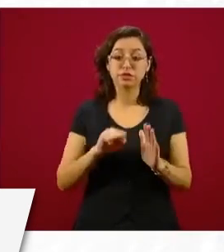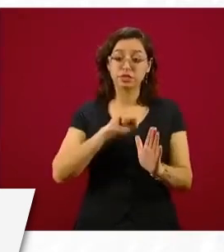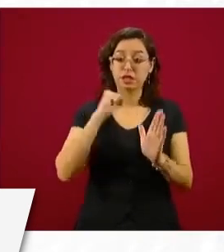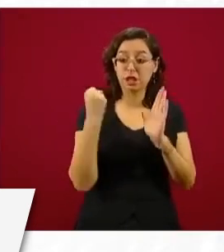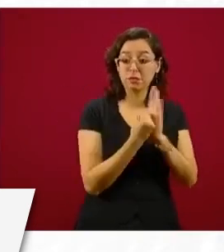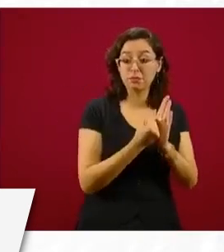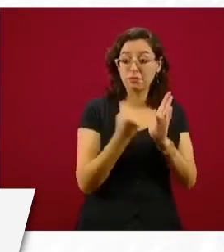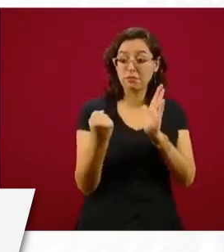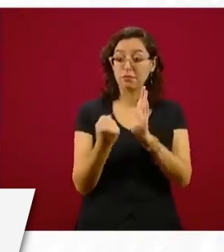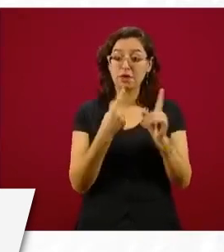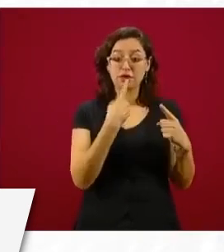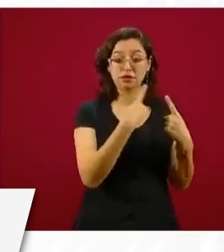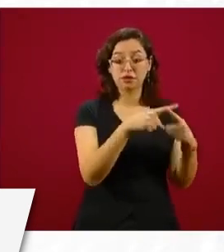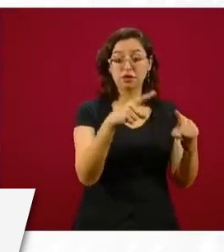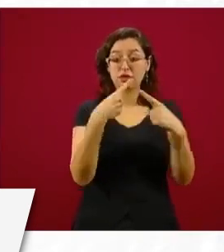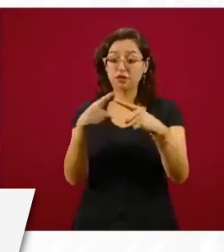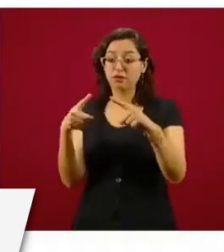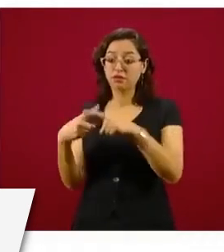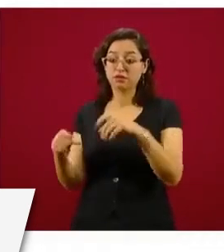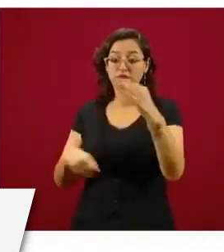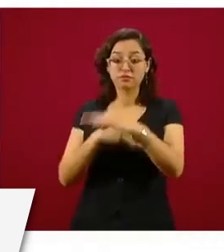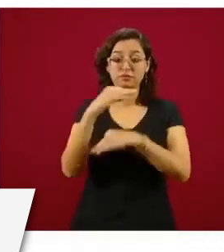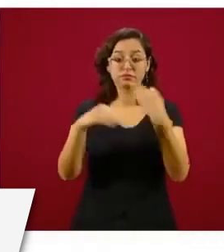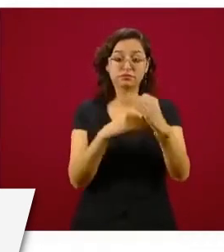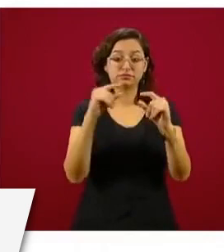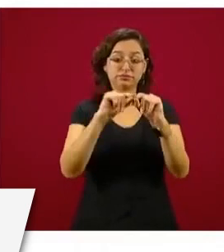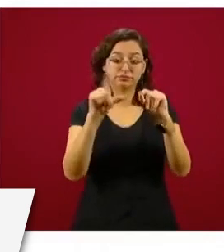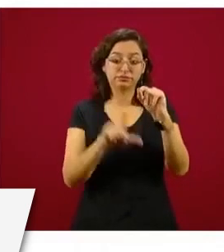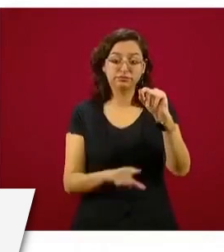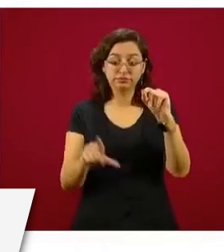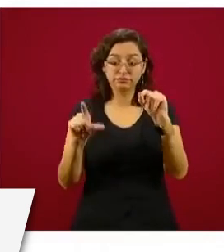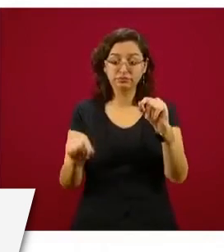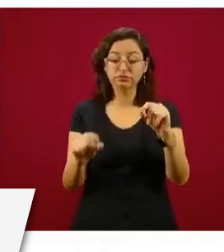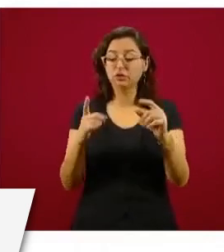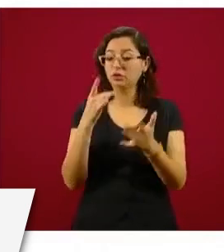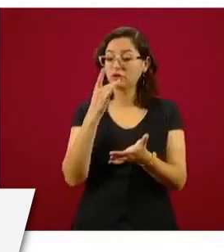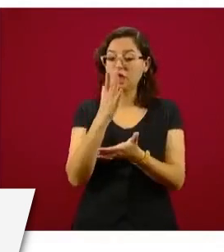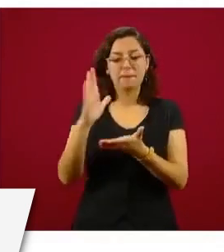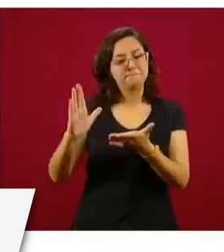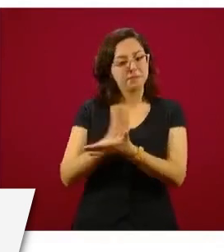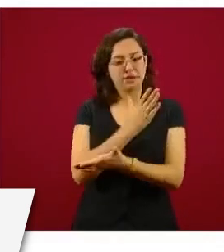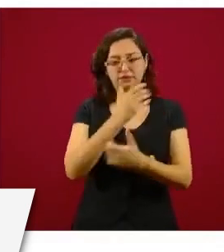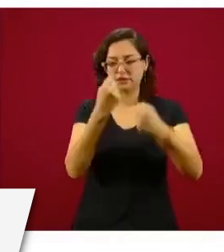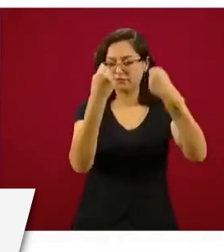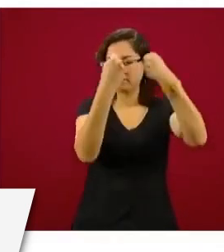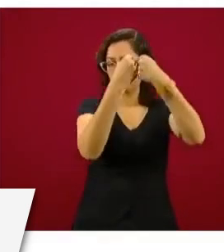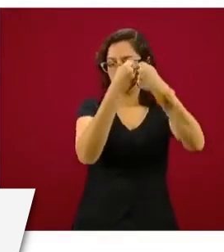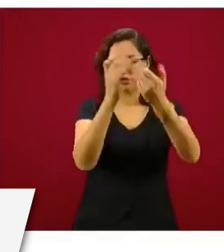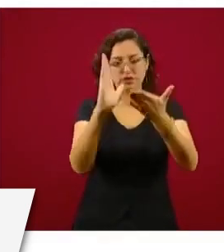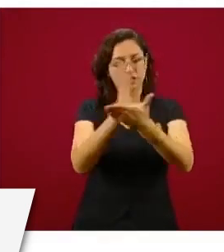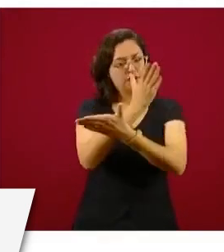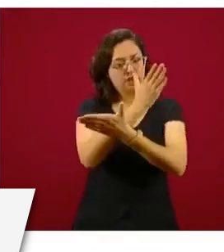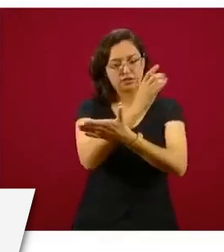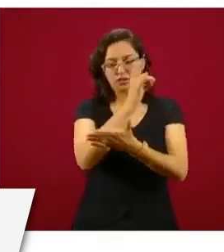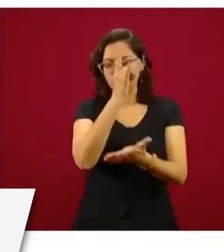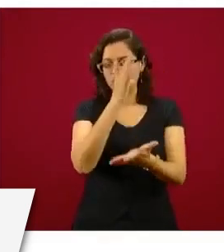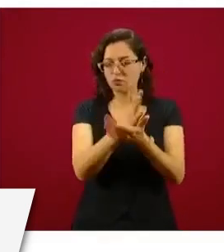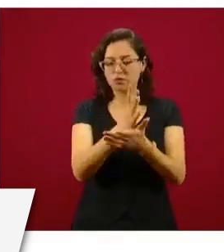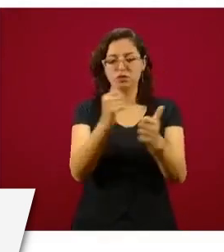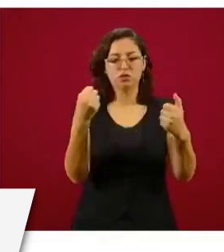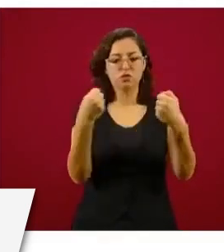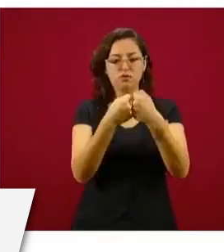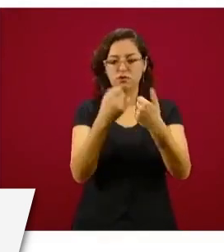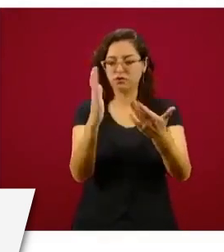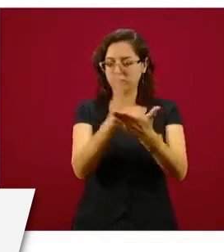las marcas de todo el país, descartando la zona fronteriza, estrictamente la zona fronteriza,